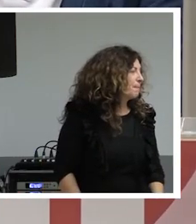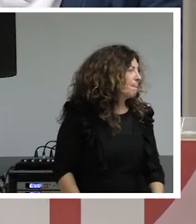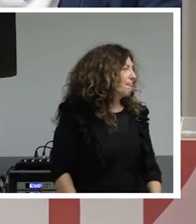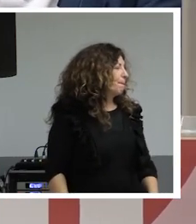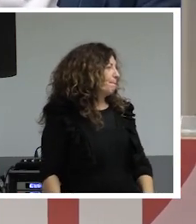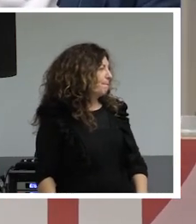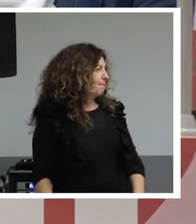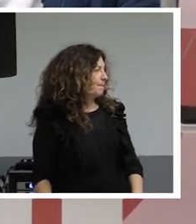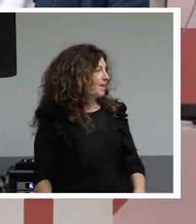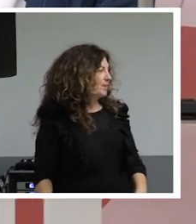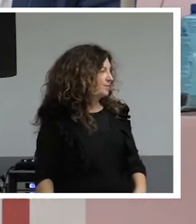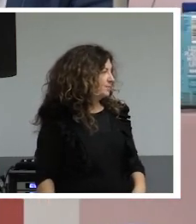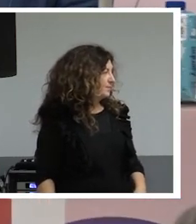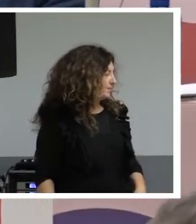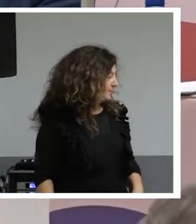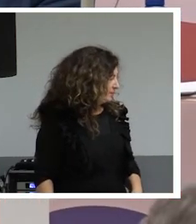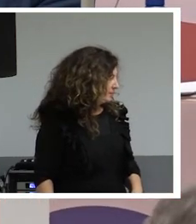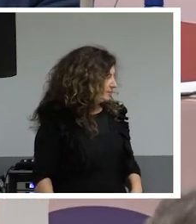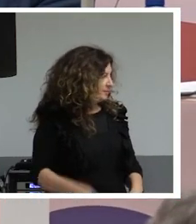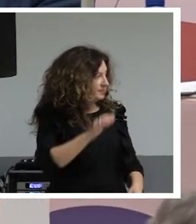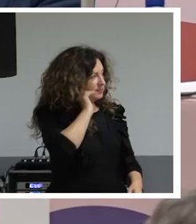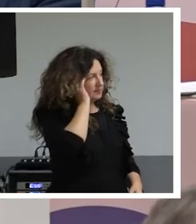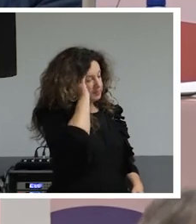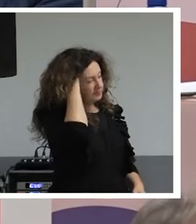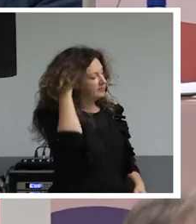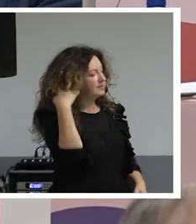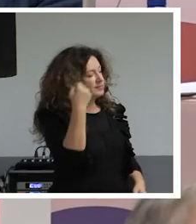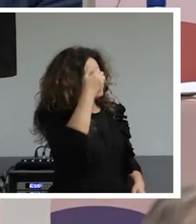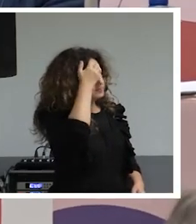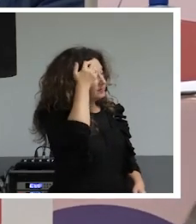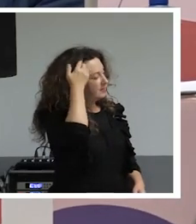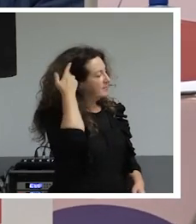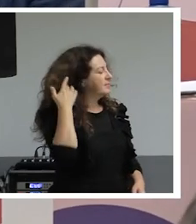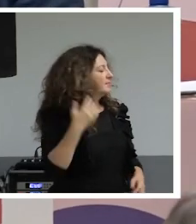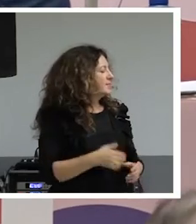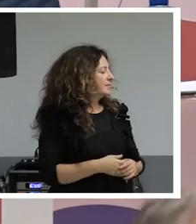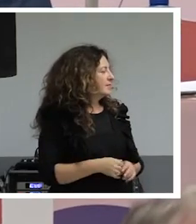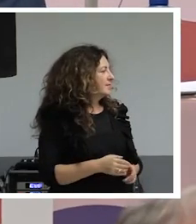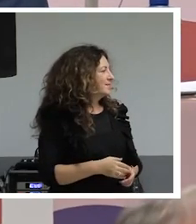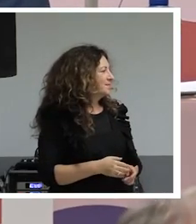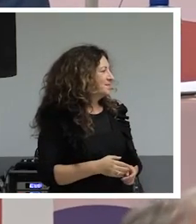círculo y sin ningún tipo de asociación ni red de apoyo de forma eficaz casi nada